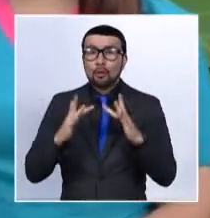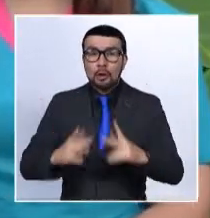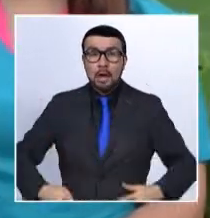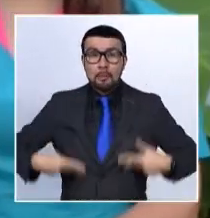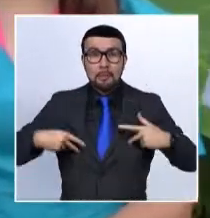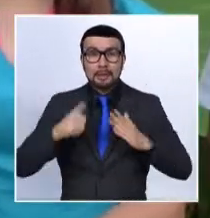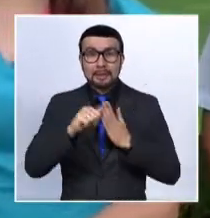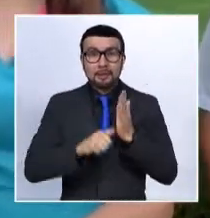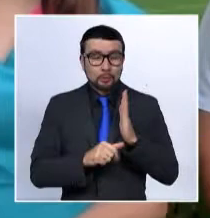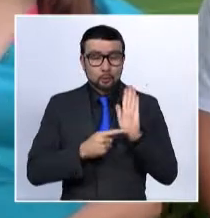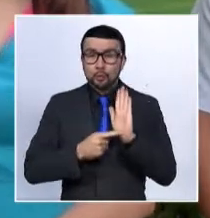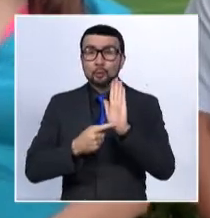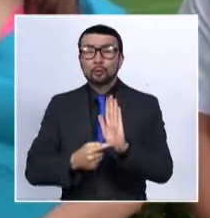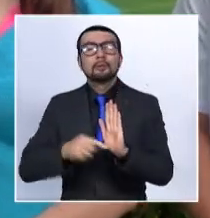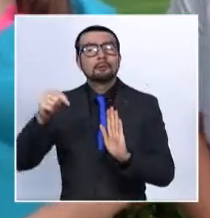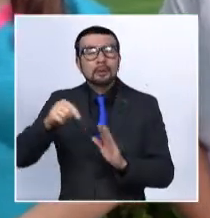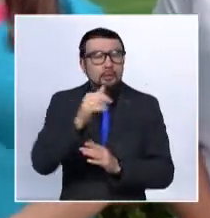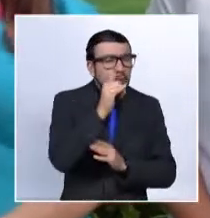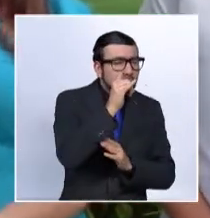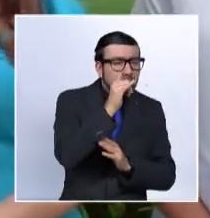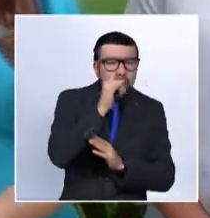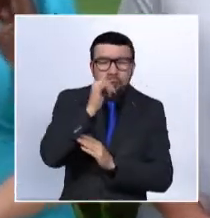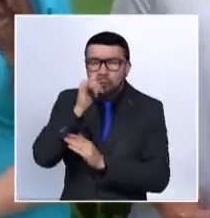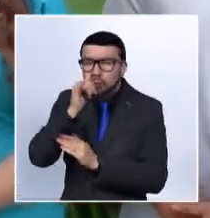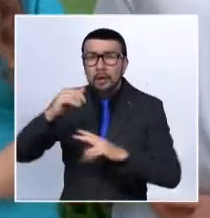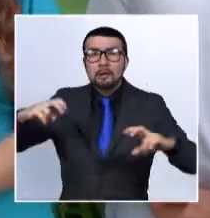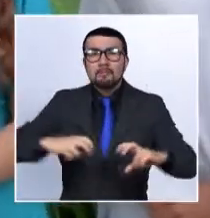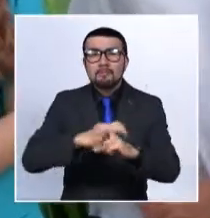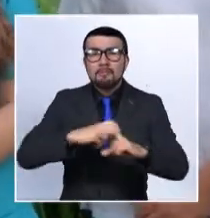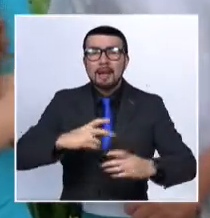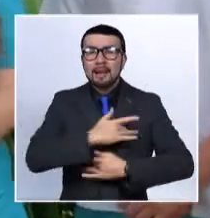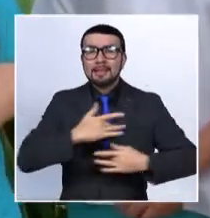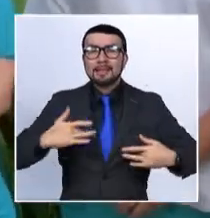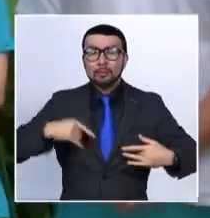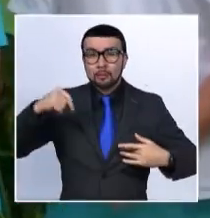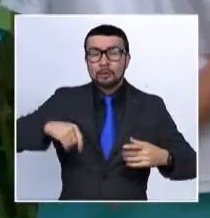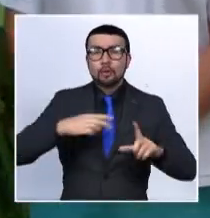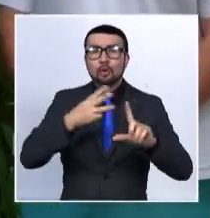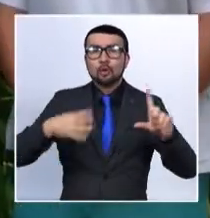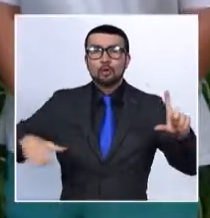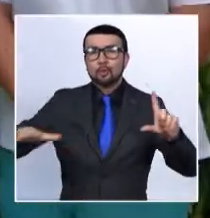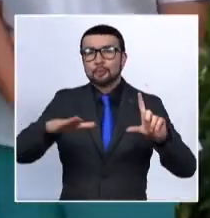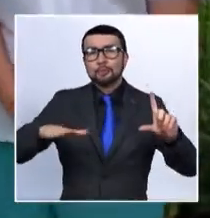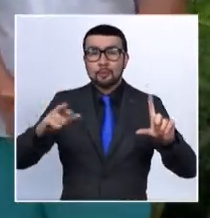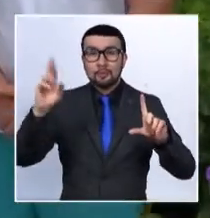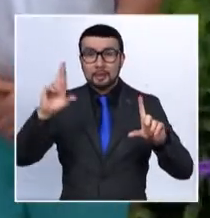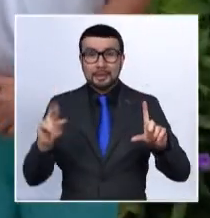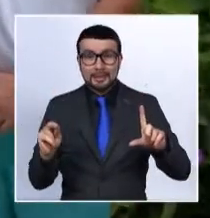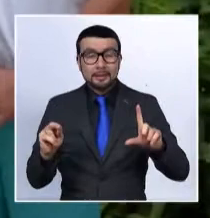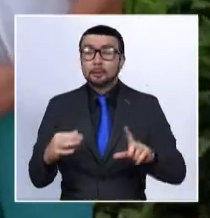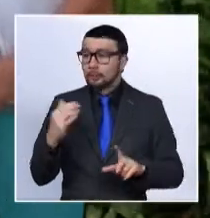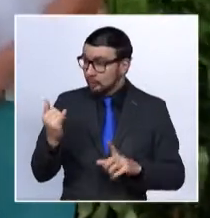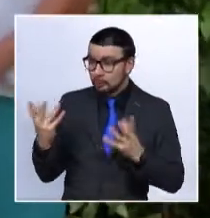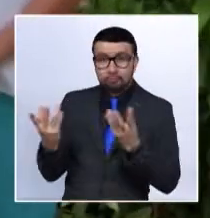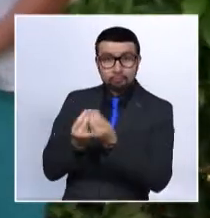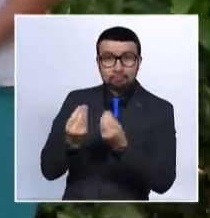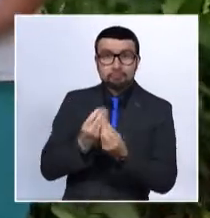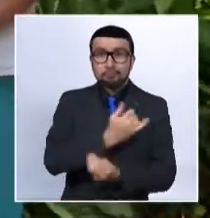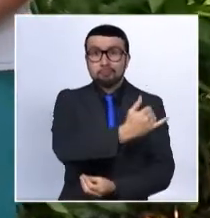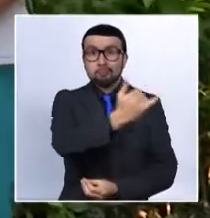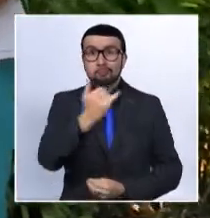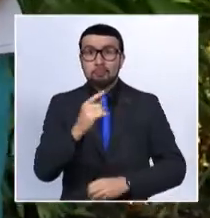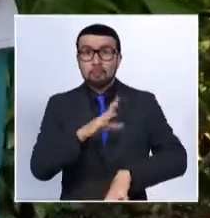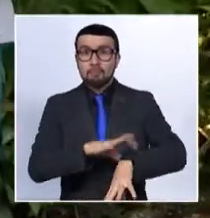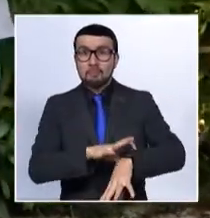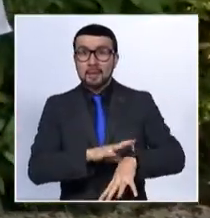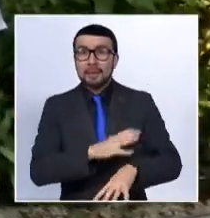grabando desde nuestro Parque de la Salud en Dos Quebradas, Risaralda, y estamos con el equipo de profesionales de